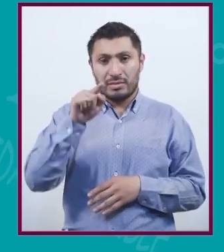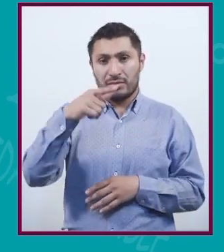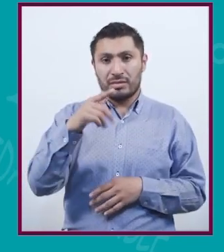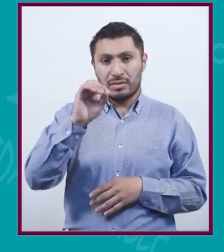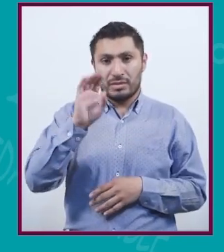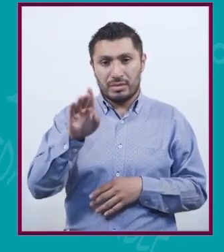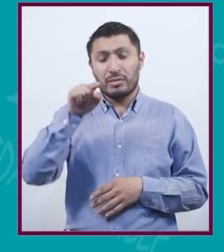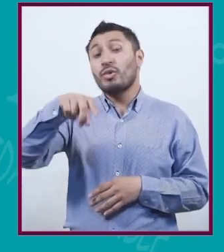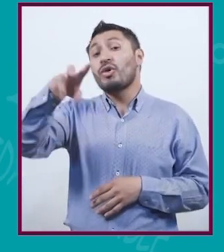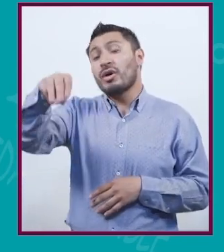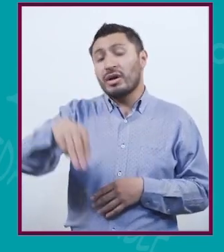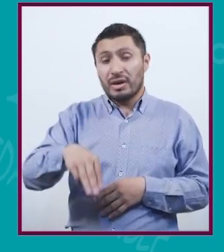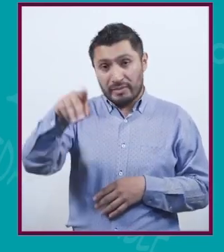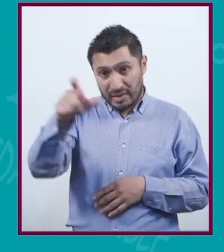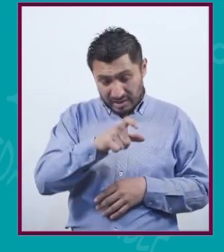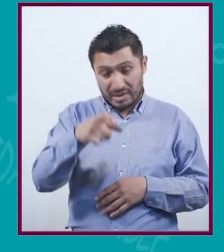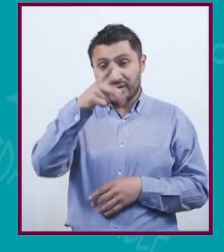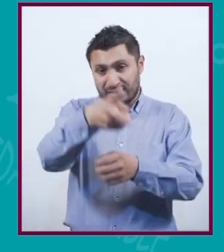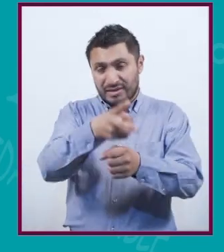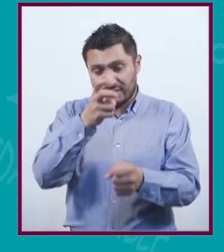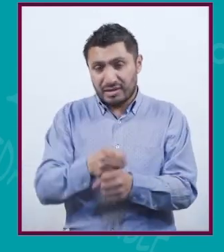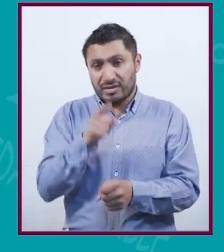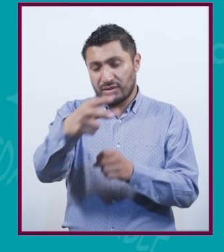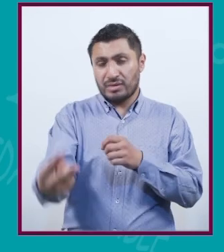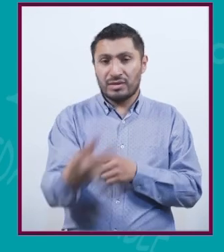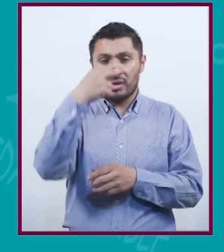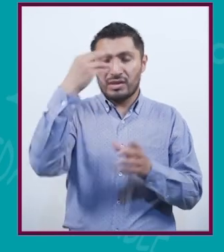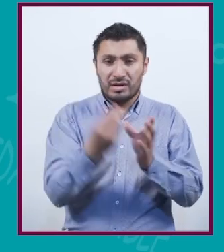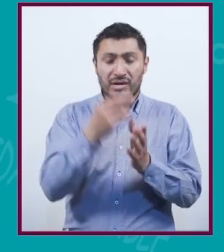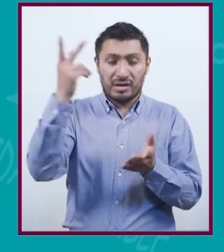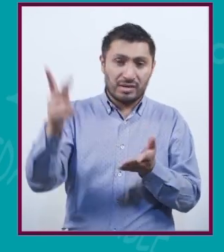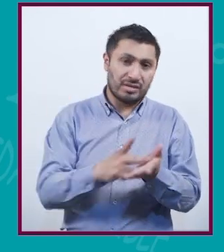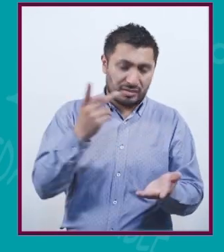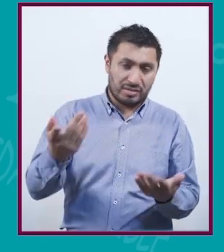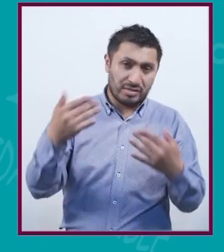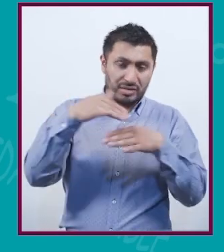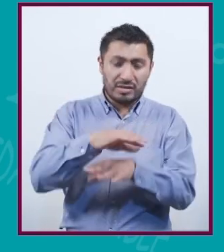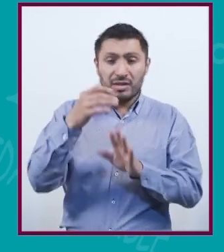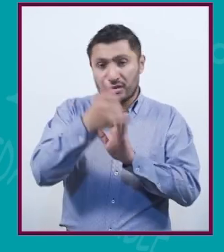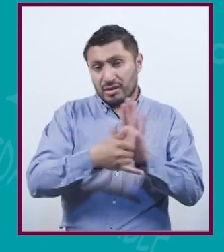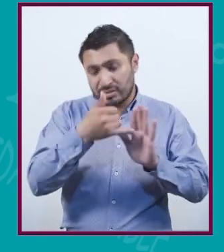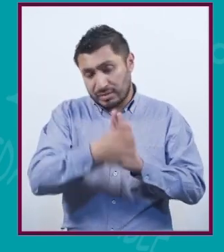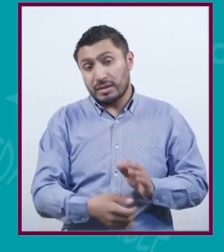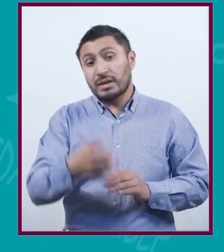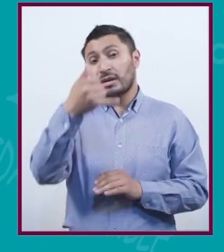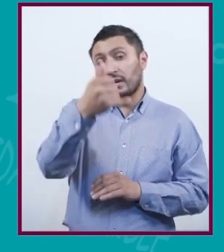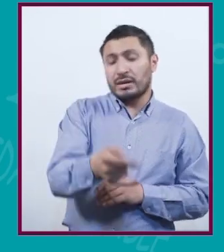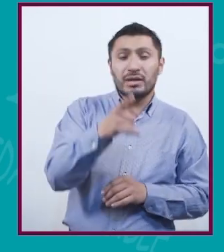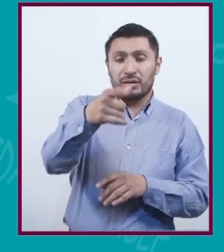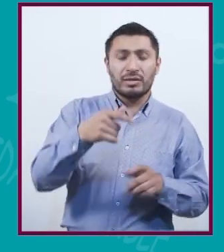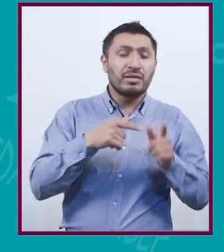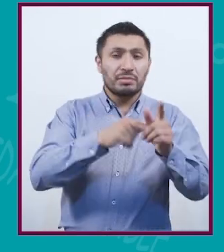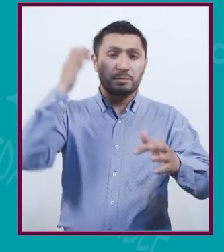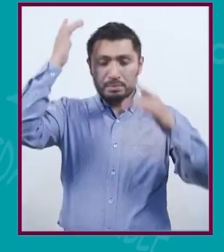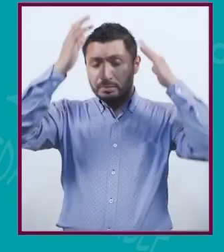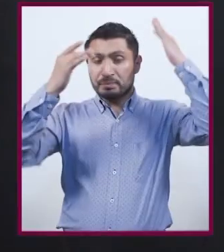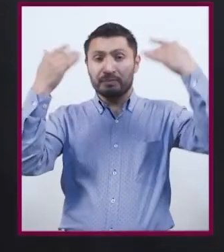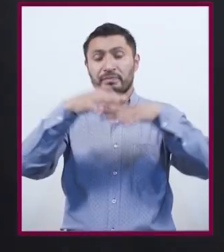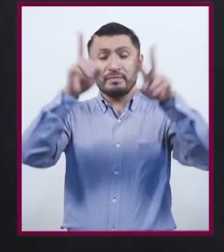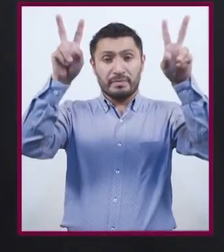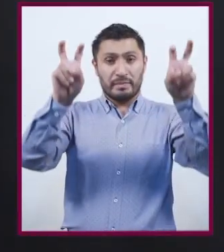jovenesencasa.cep.gov.mx. Te invitamos a ver nuevamente este programa a través de nuestro canal de YouTube y a seguir reflexionando sobre los temas